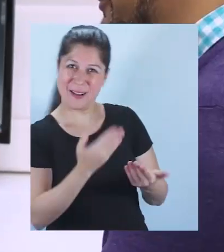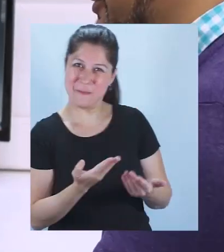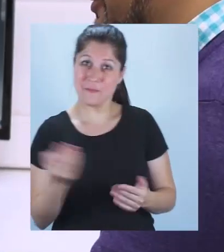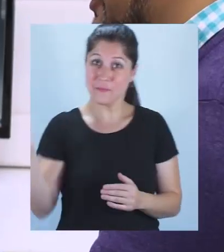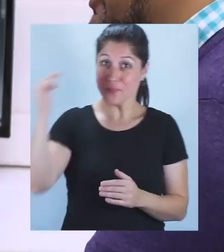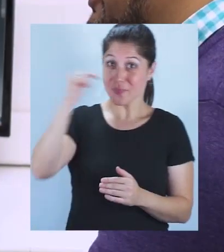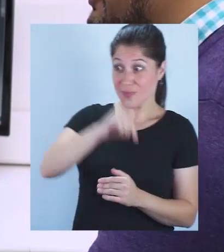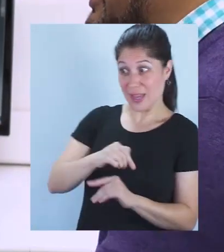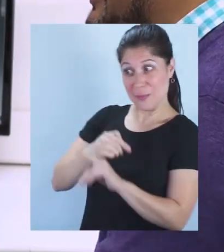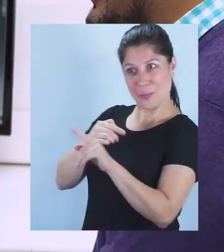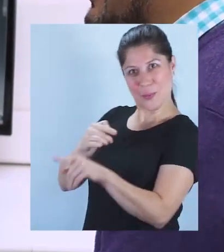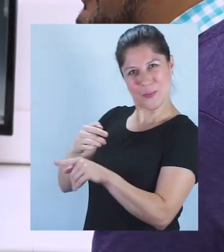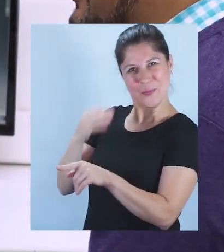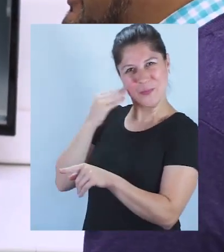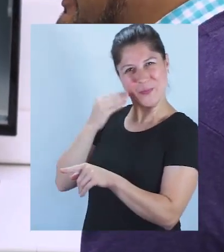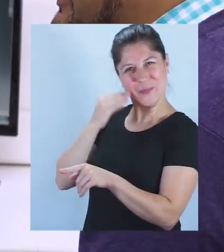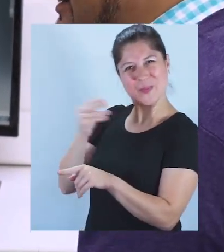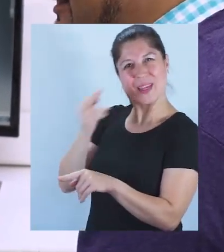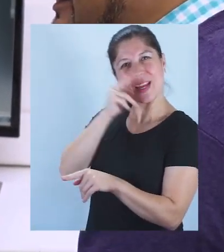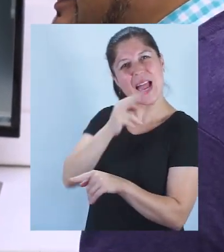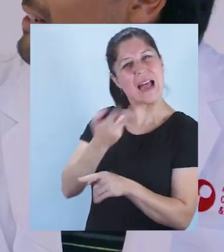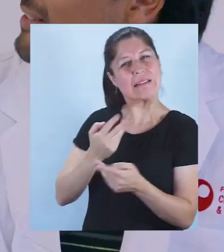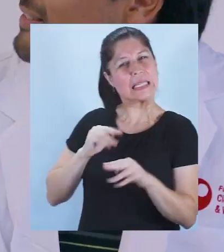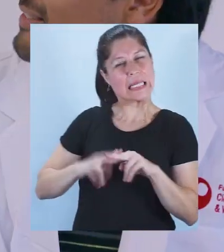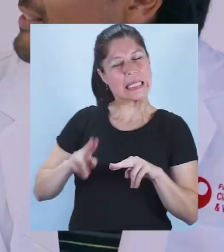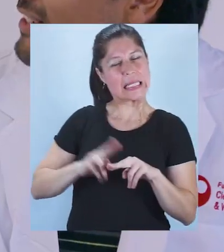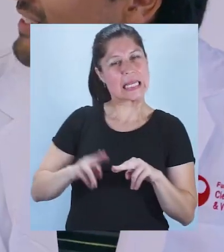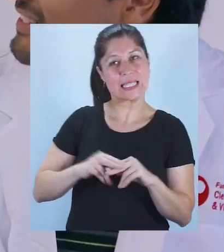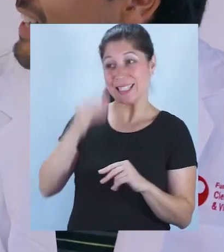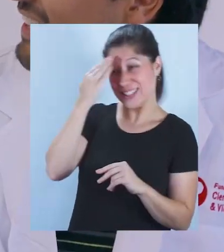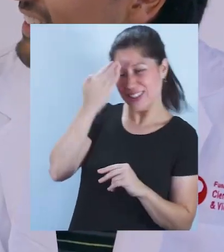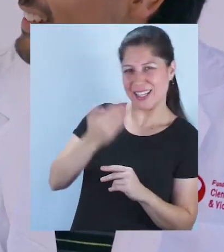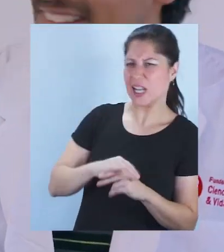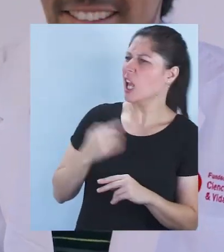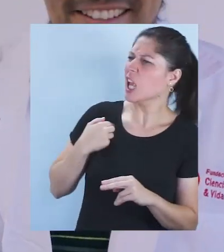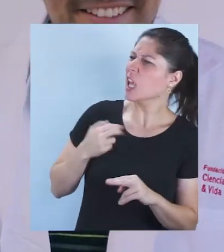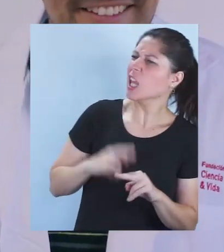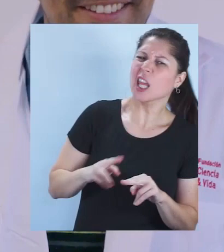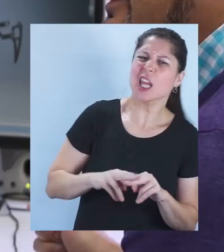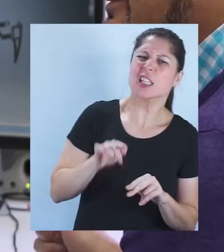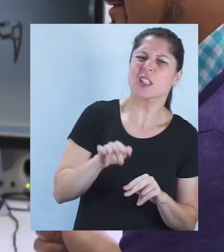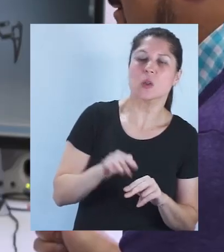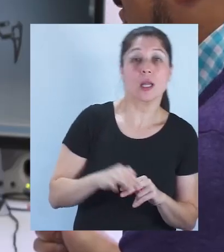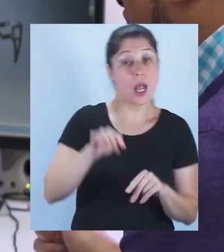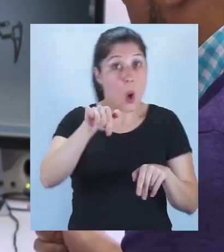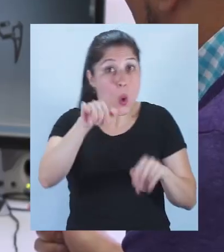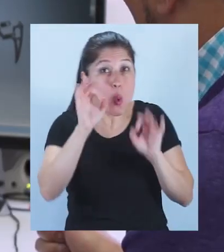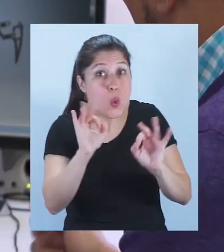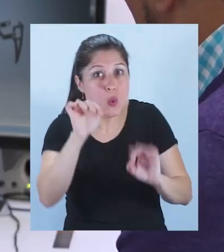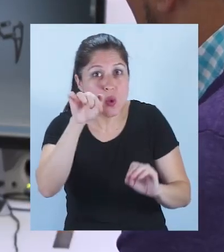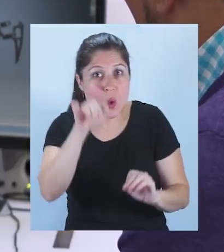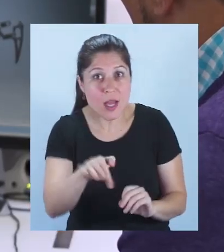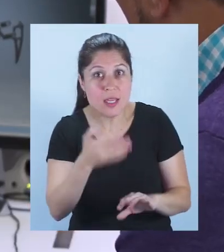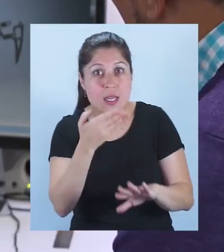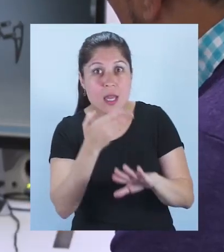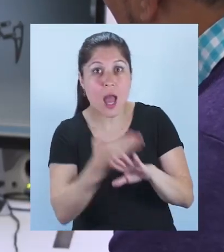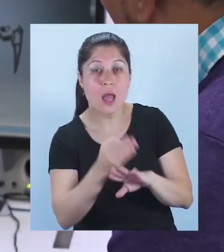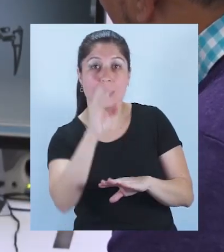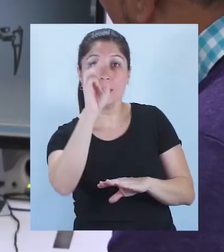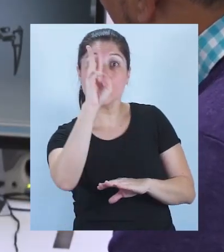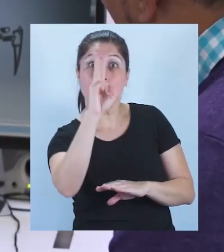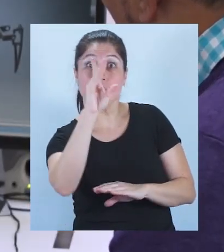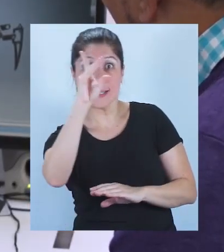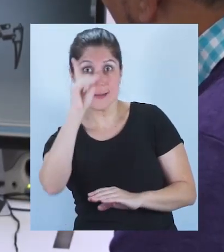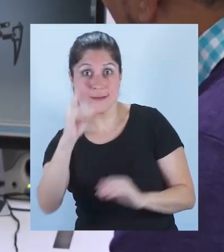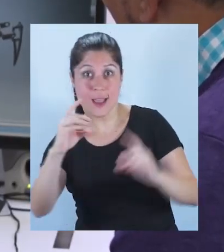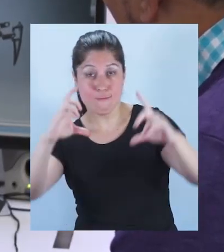Leo. Venimos con VTY a ver lo que estás haciendo. Hola. Hola. ¿Qué haces tú? Mira. Justo aquí tengo el modelo